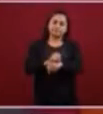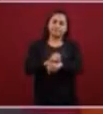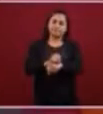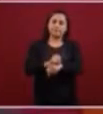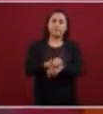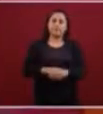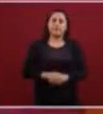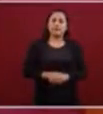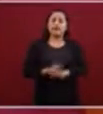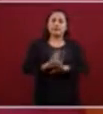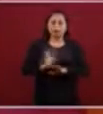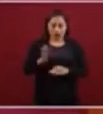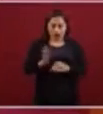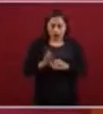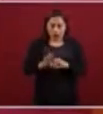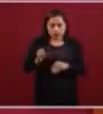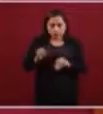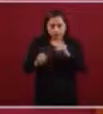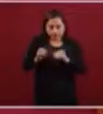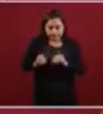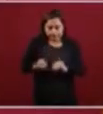Ya se está trabajando